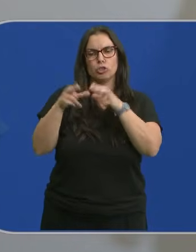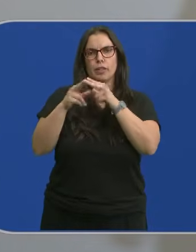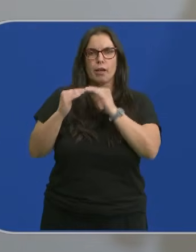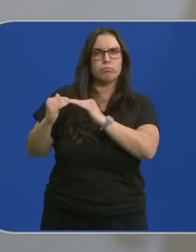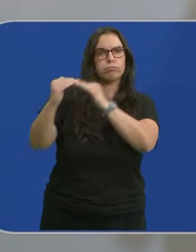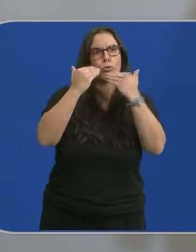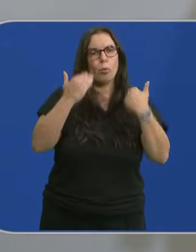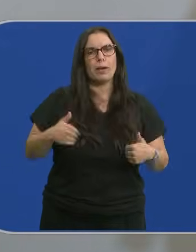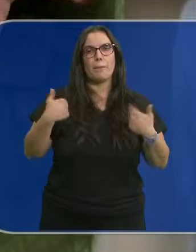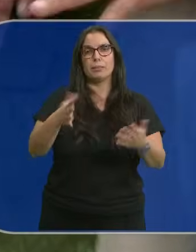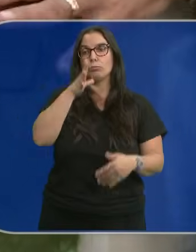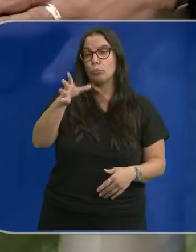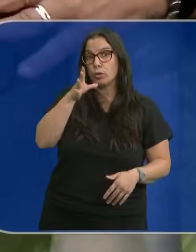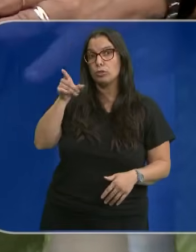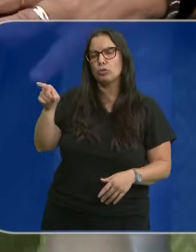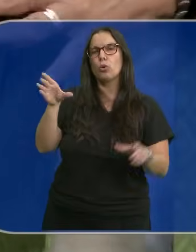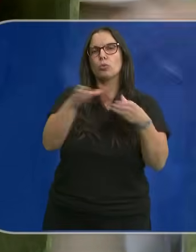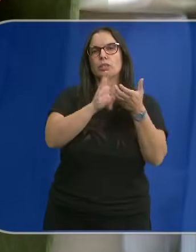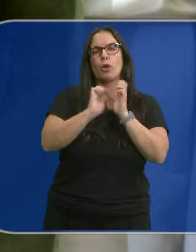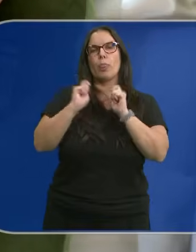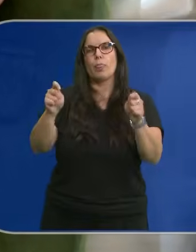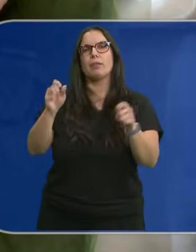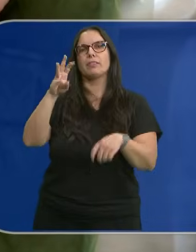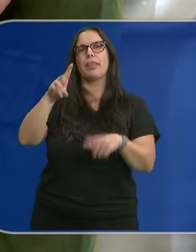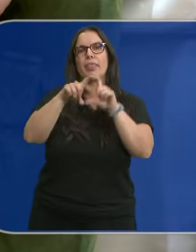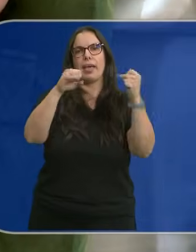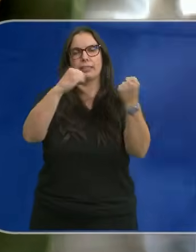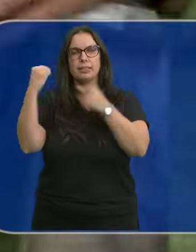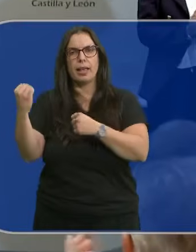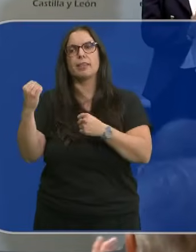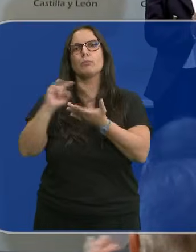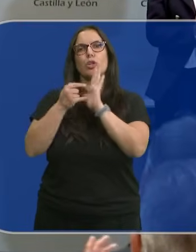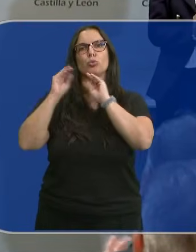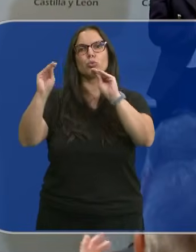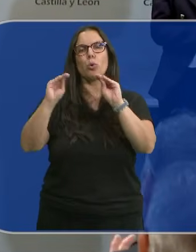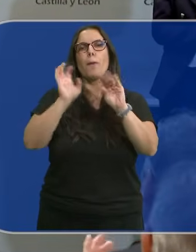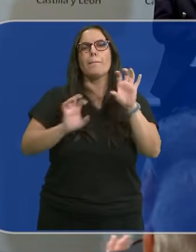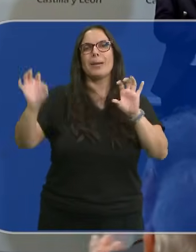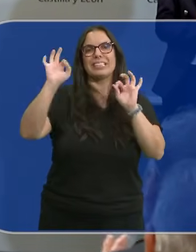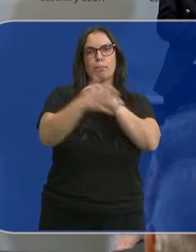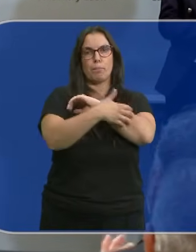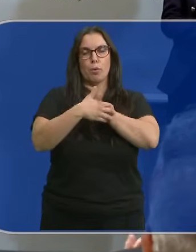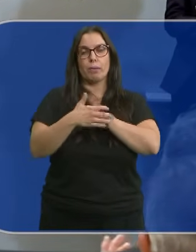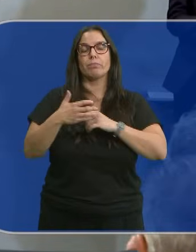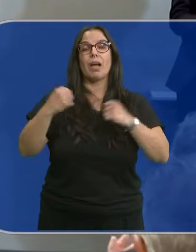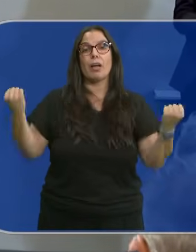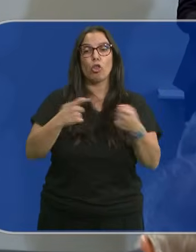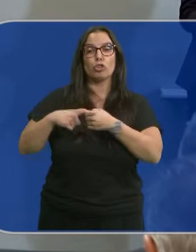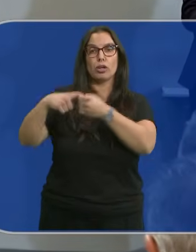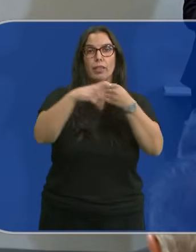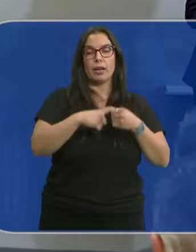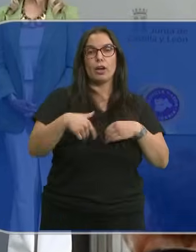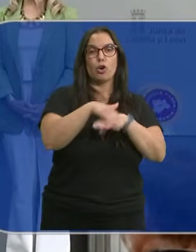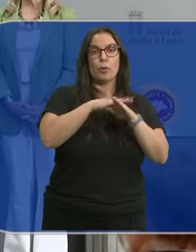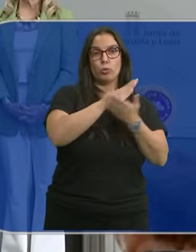objetivo, la Junta ha entregado este distintivo a 13 entidades comprometidas con proyectos en países empobrecidos. Estas acciones solidarias están cofinanciadas